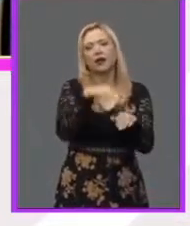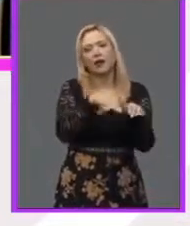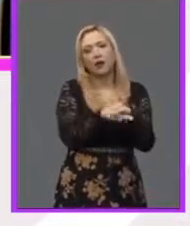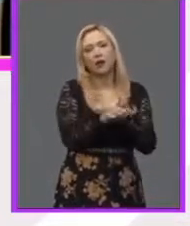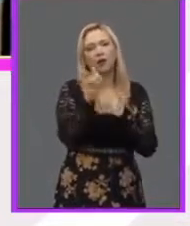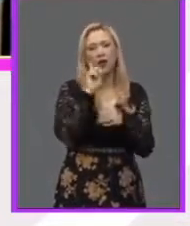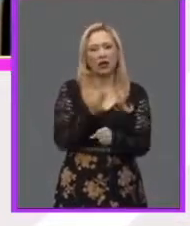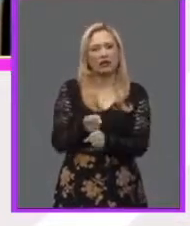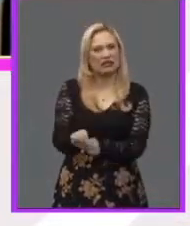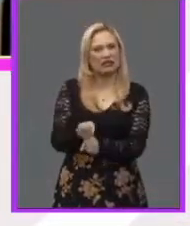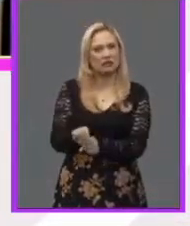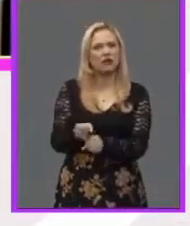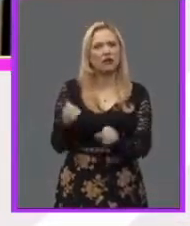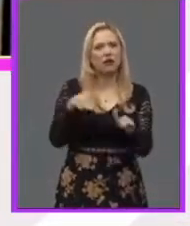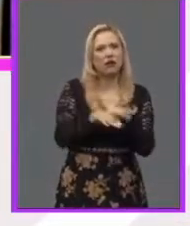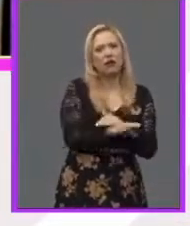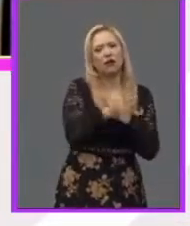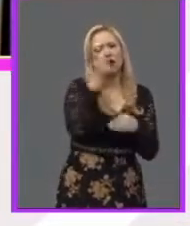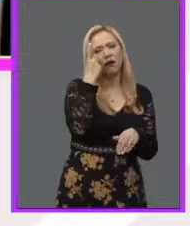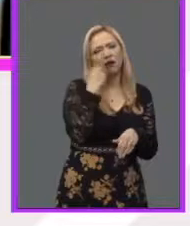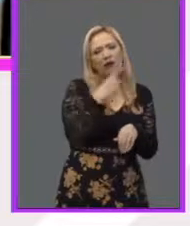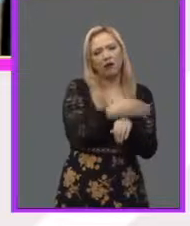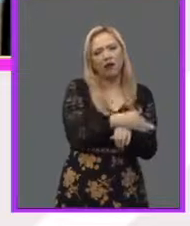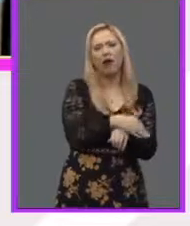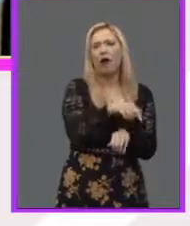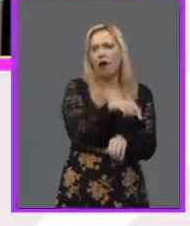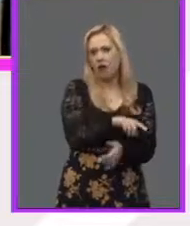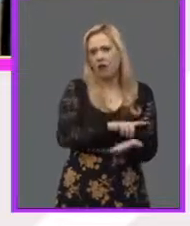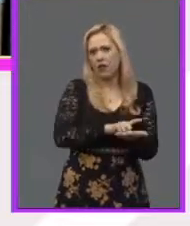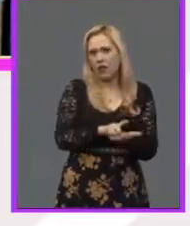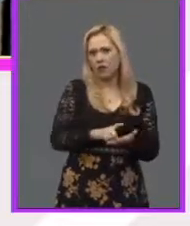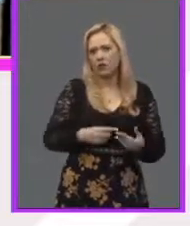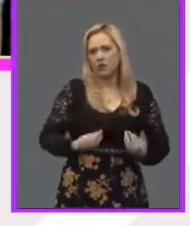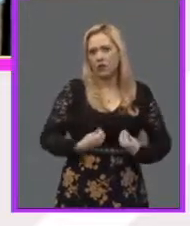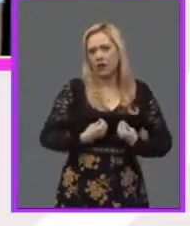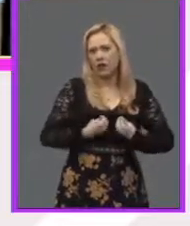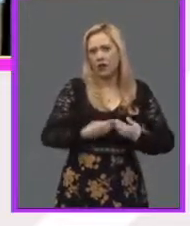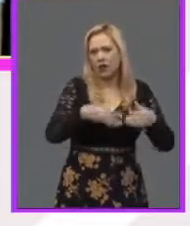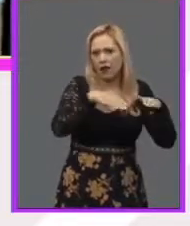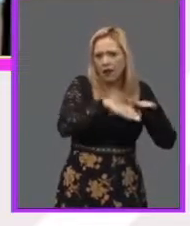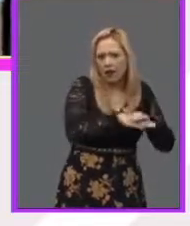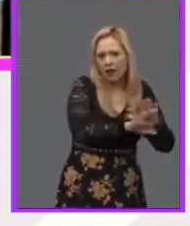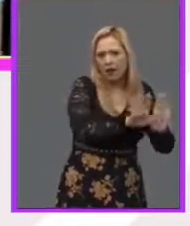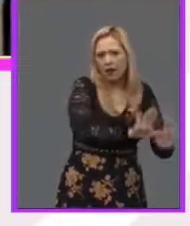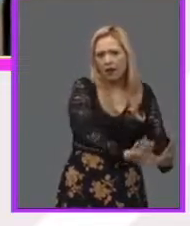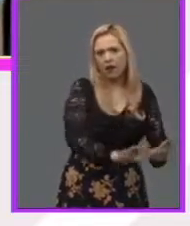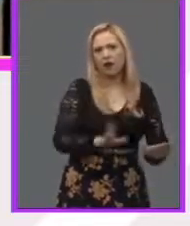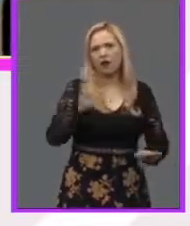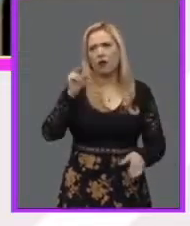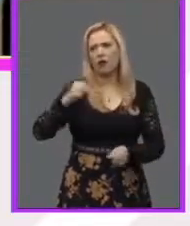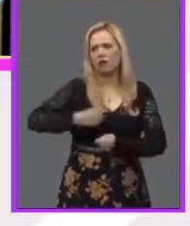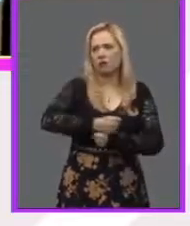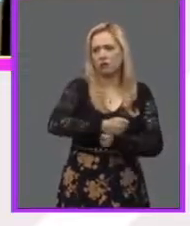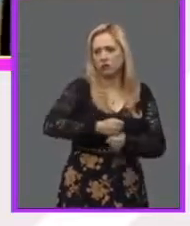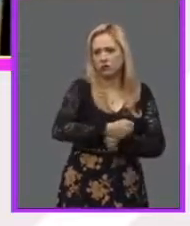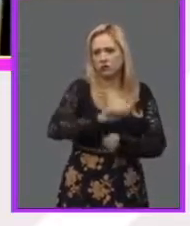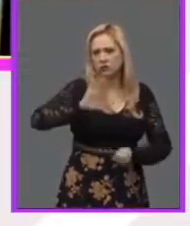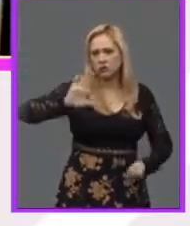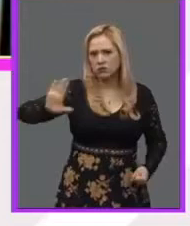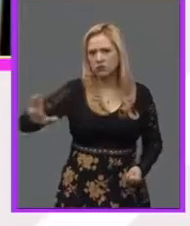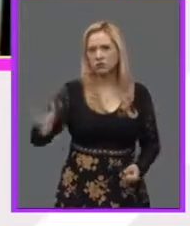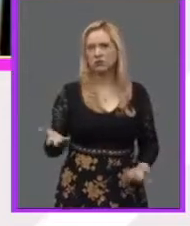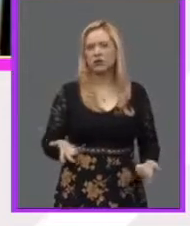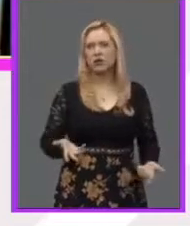temporales para mujeres víctimas de violencia de género, son parte del derecho a la vivienda también, en intersección con el derecho a la vida libre de